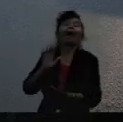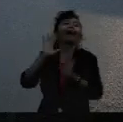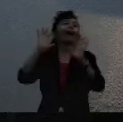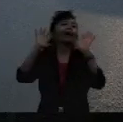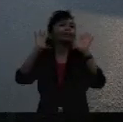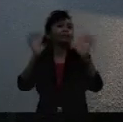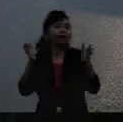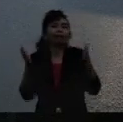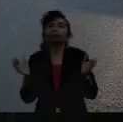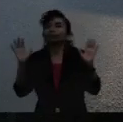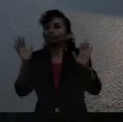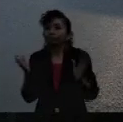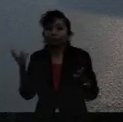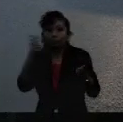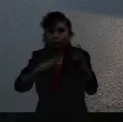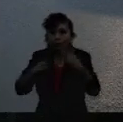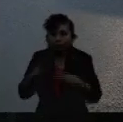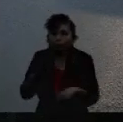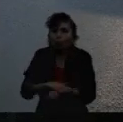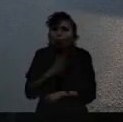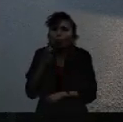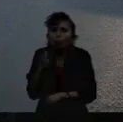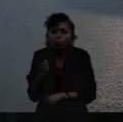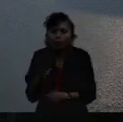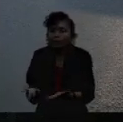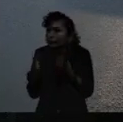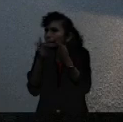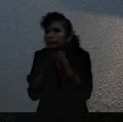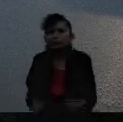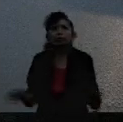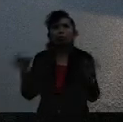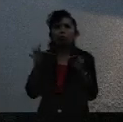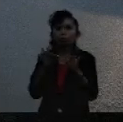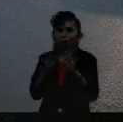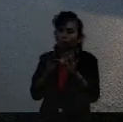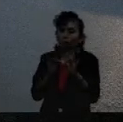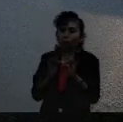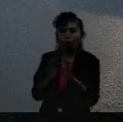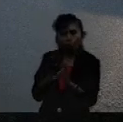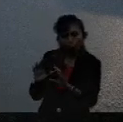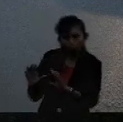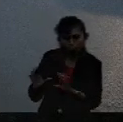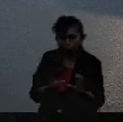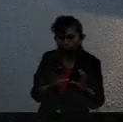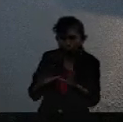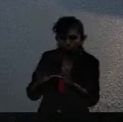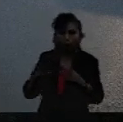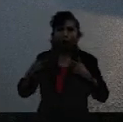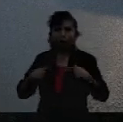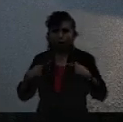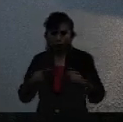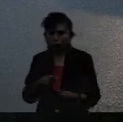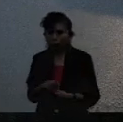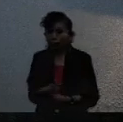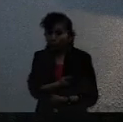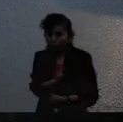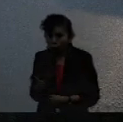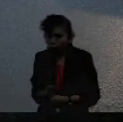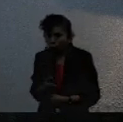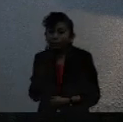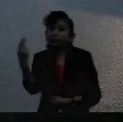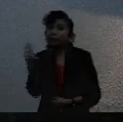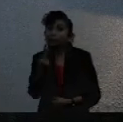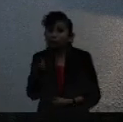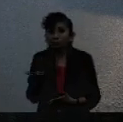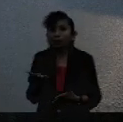llegamos hasta aquí porque nos exige un mandato popular estar en donde el pueblo nos necesita